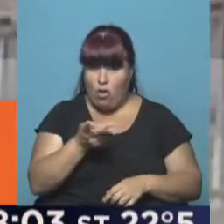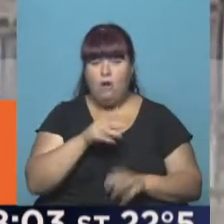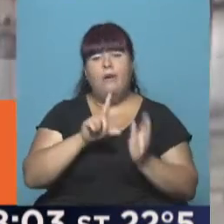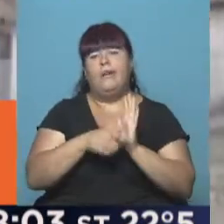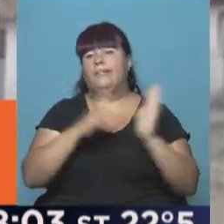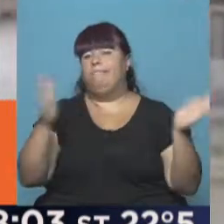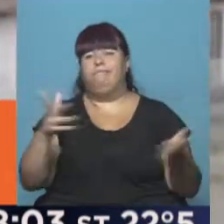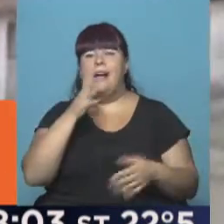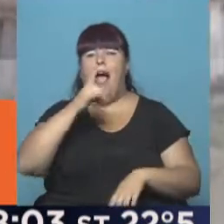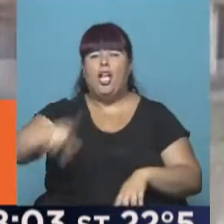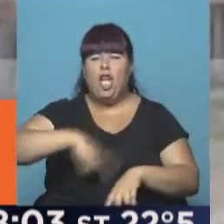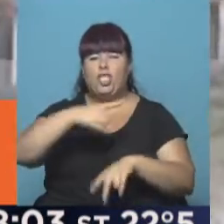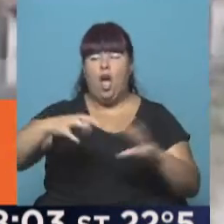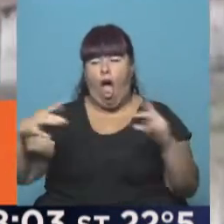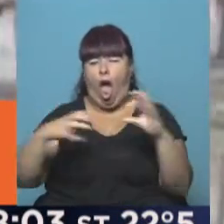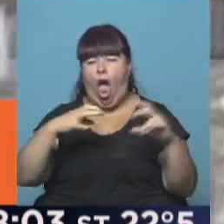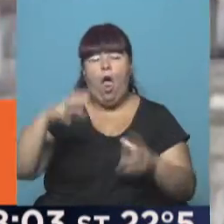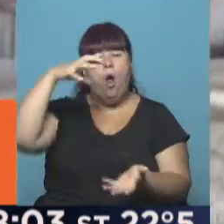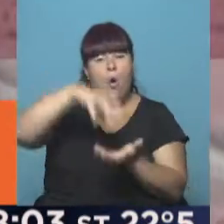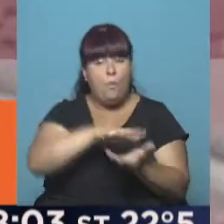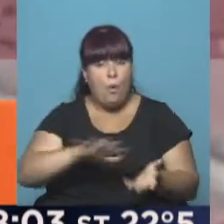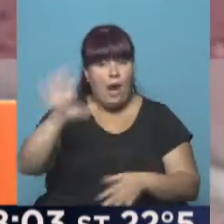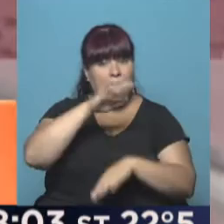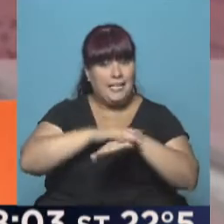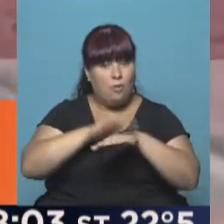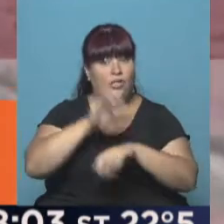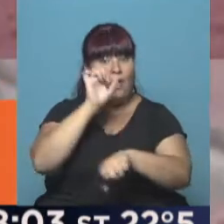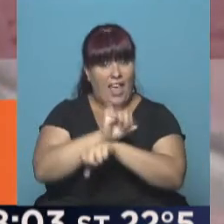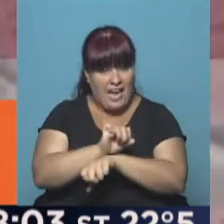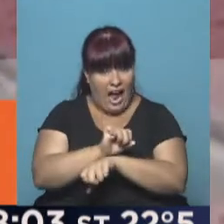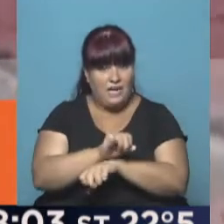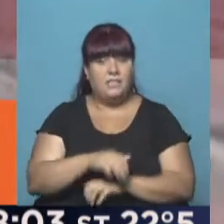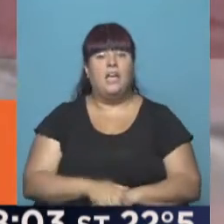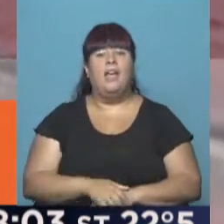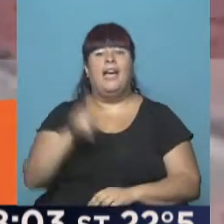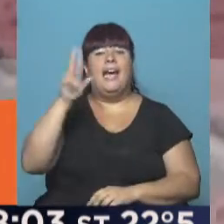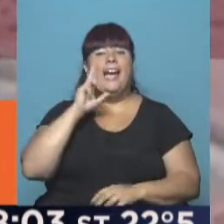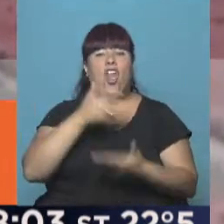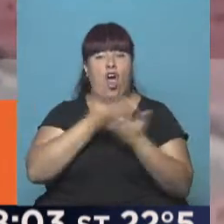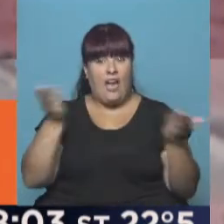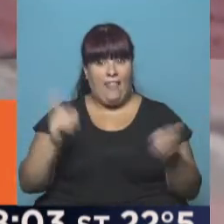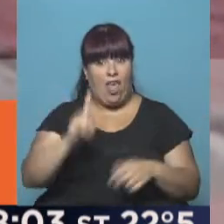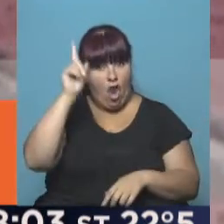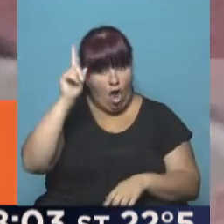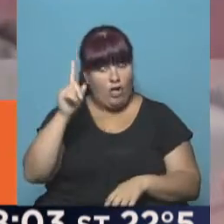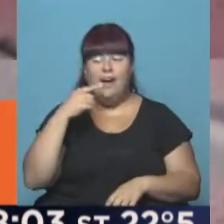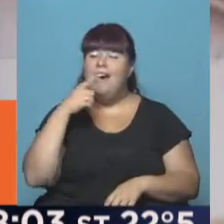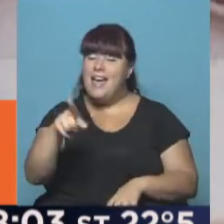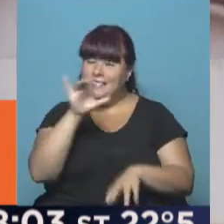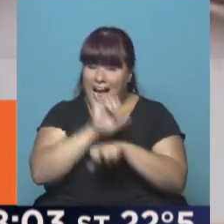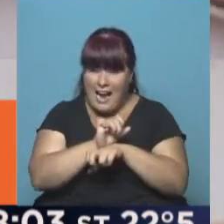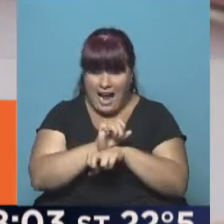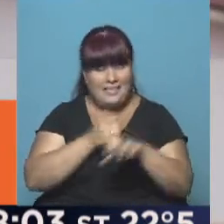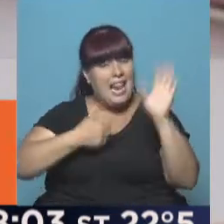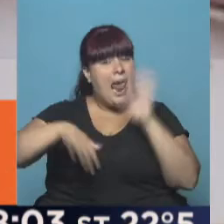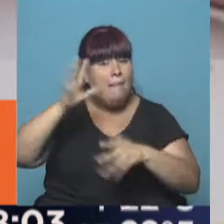duró por lo menos 14 horas. Desde el órgano regional responsable del sistema carcelario de Río Grande do Norte informaron que esta cárcel, la mayor